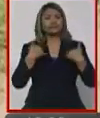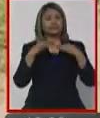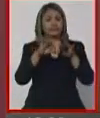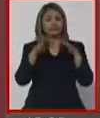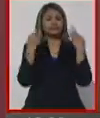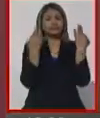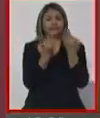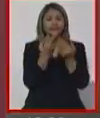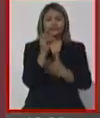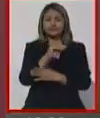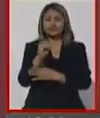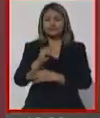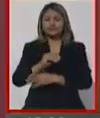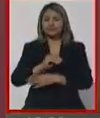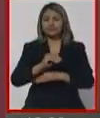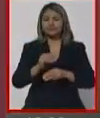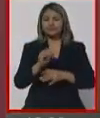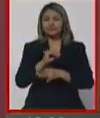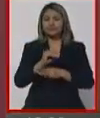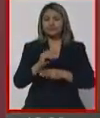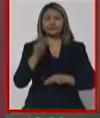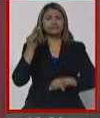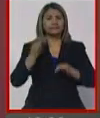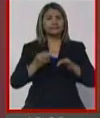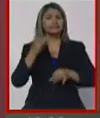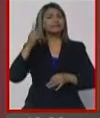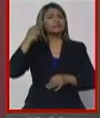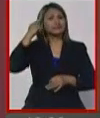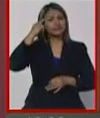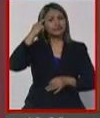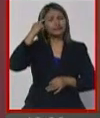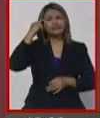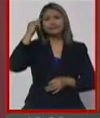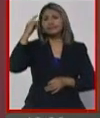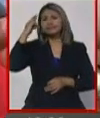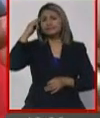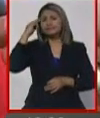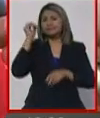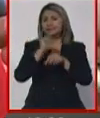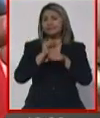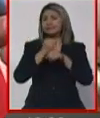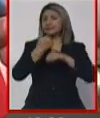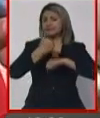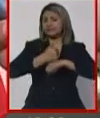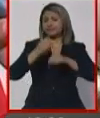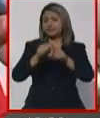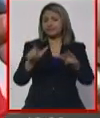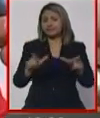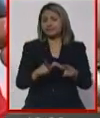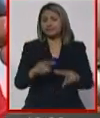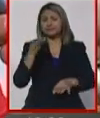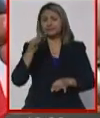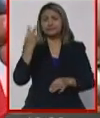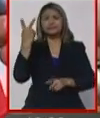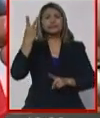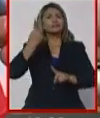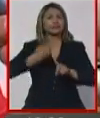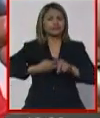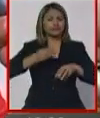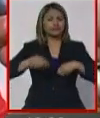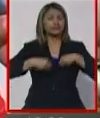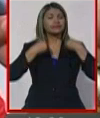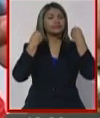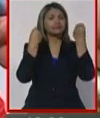tenemos familias que mantener, que por... digamos, por eso trabajamos ahí. Y en la última audiencia él dijo que de aquí a 2 meses